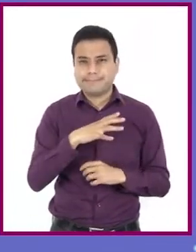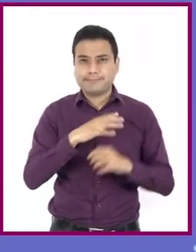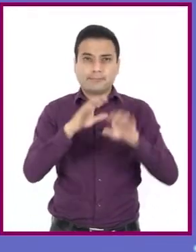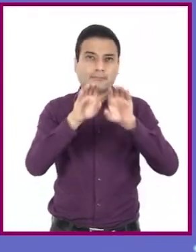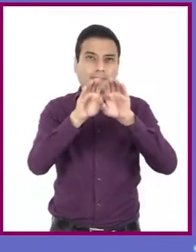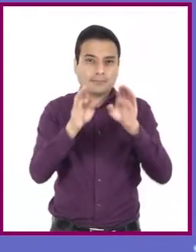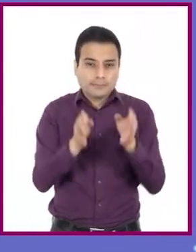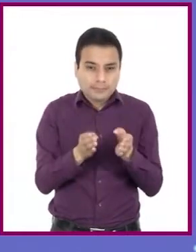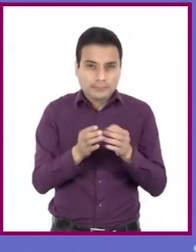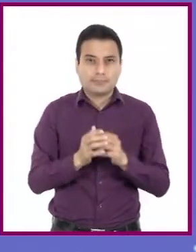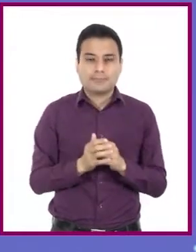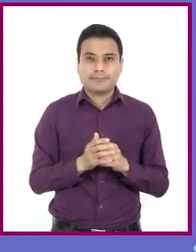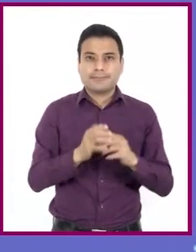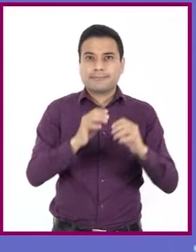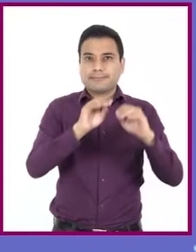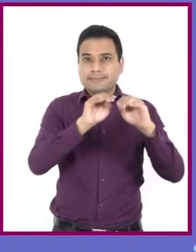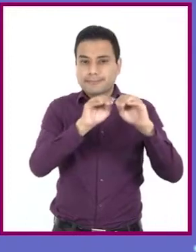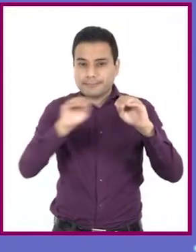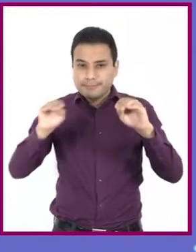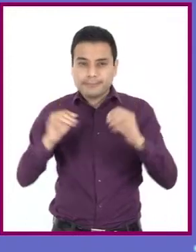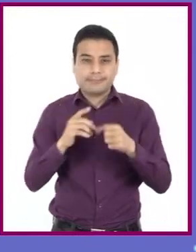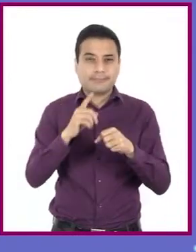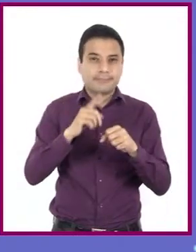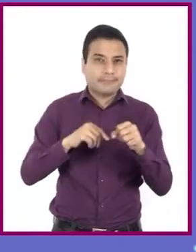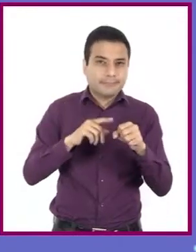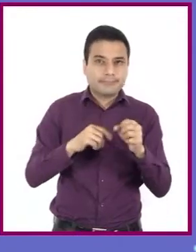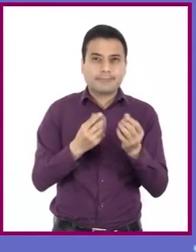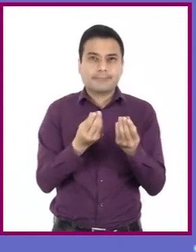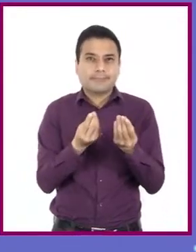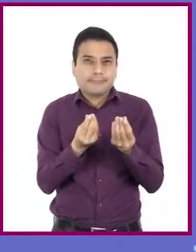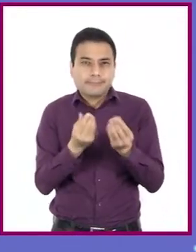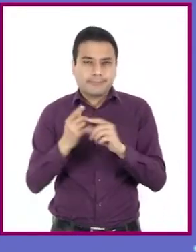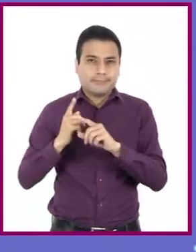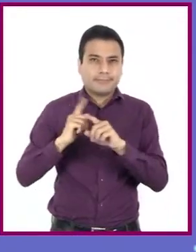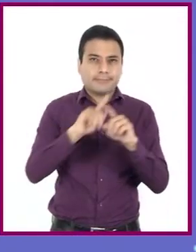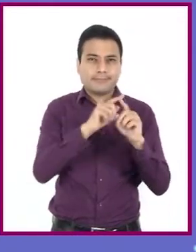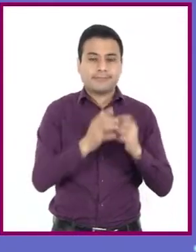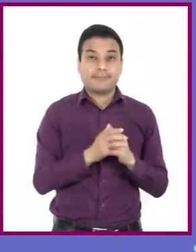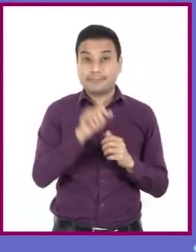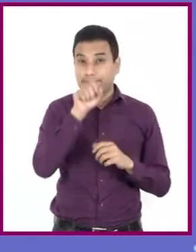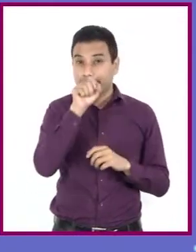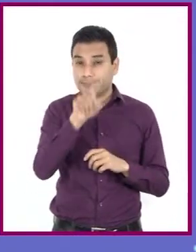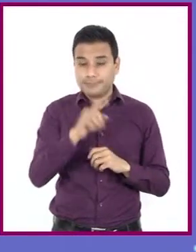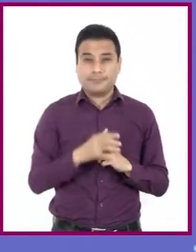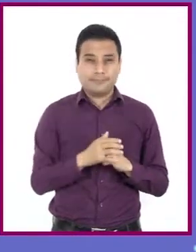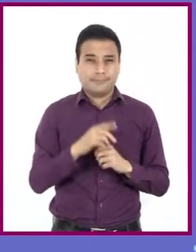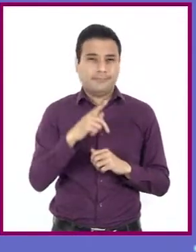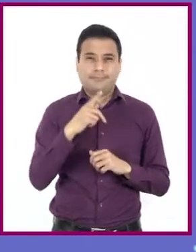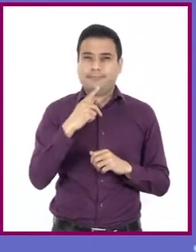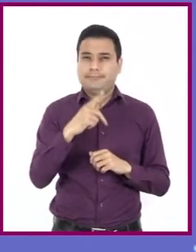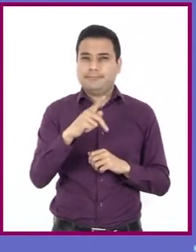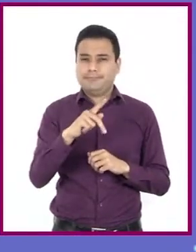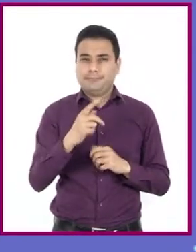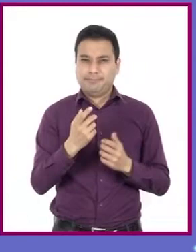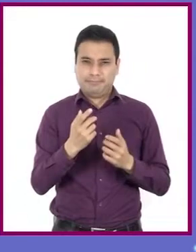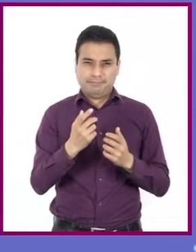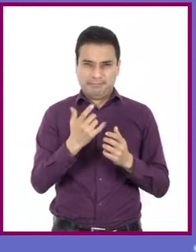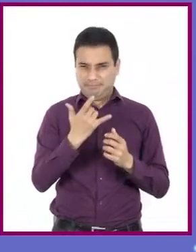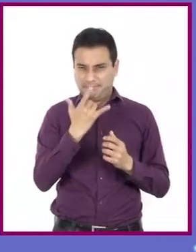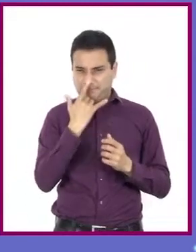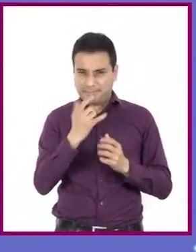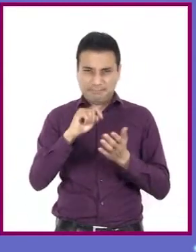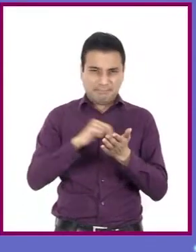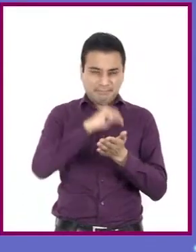de sus rectas, por sus colores y texturas, así como por las relaciones espaciales entre las